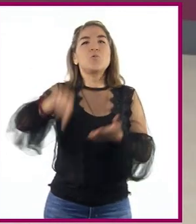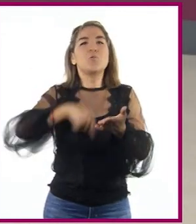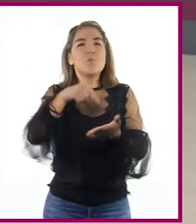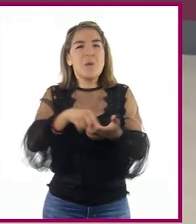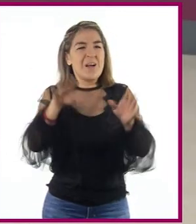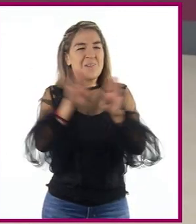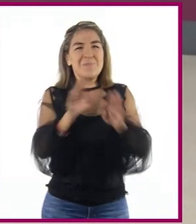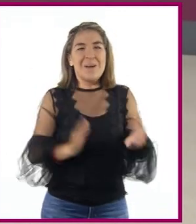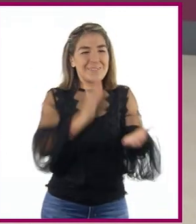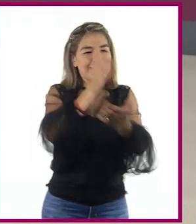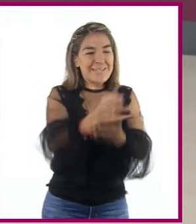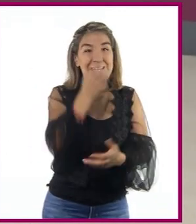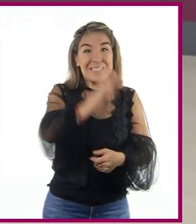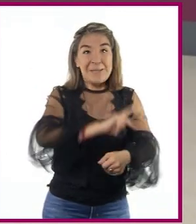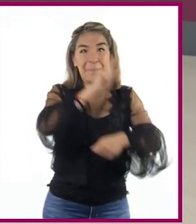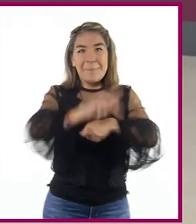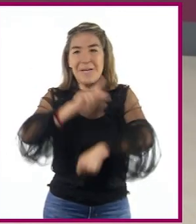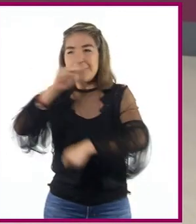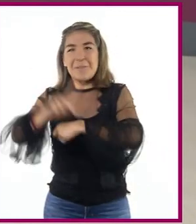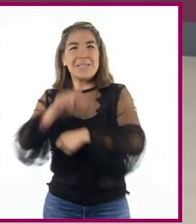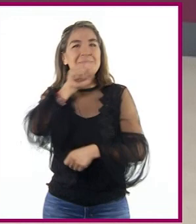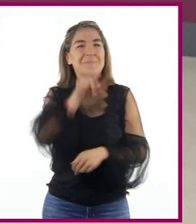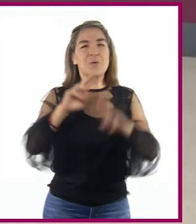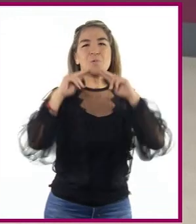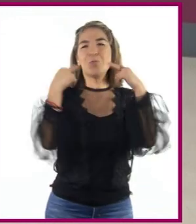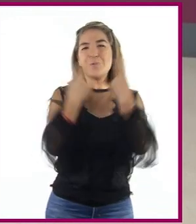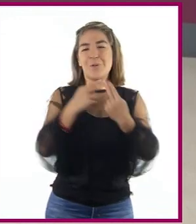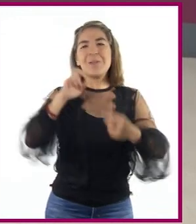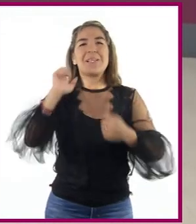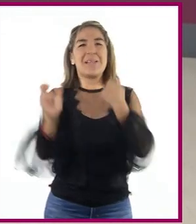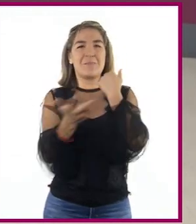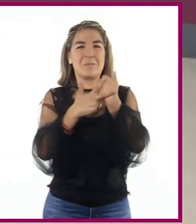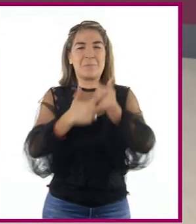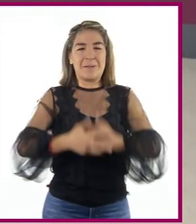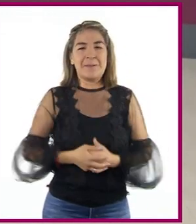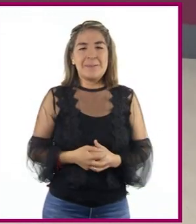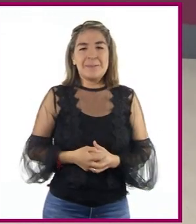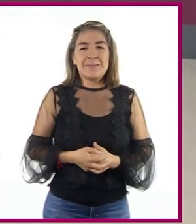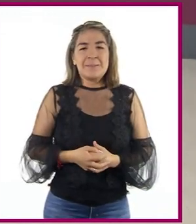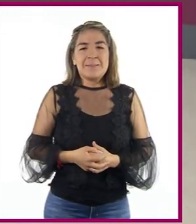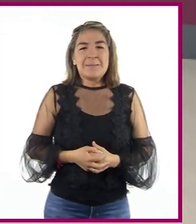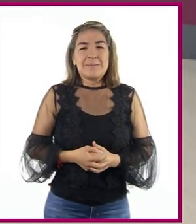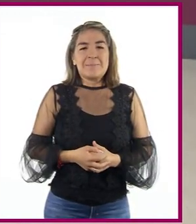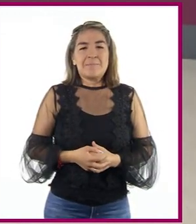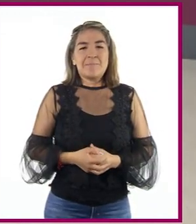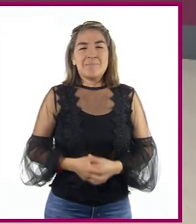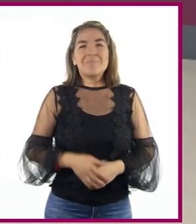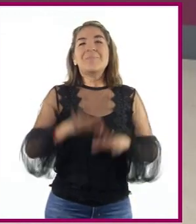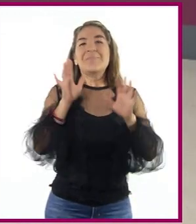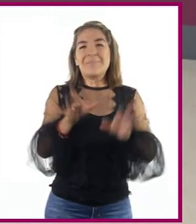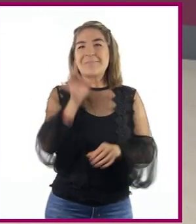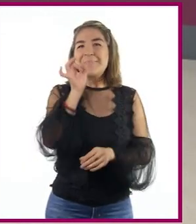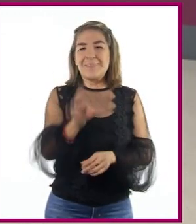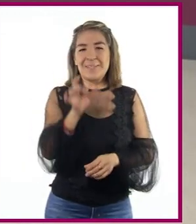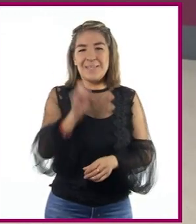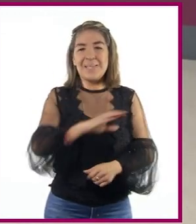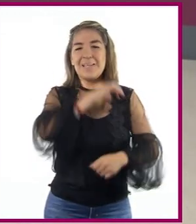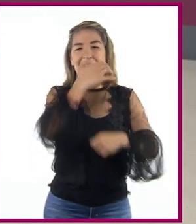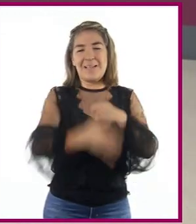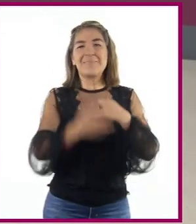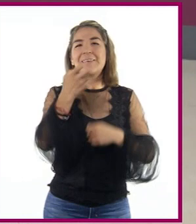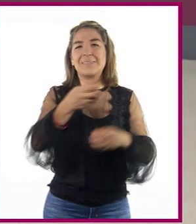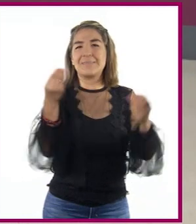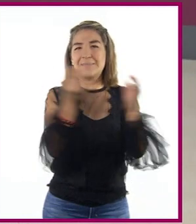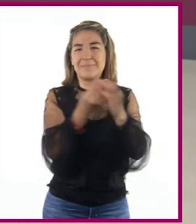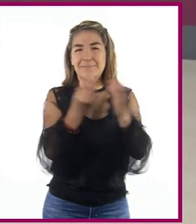físico de los países que conforman la Unión Europea. Ya casi vamos llegando al final de